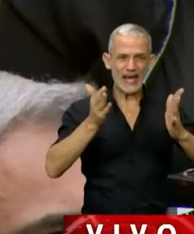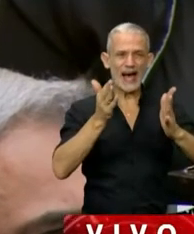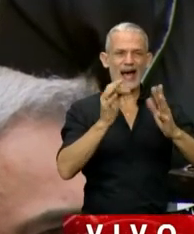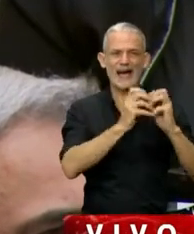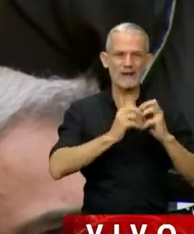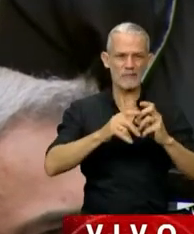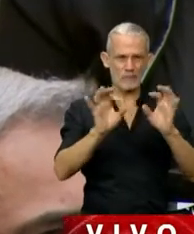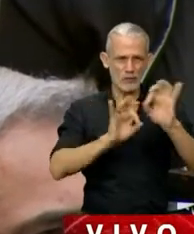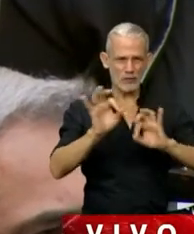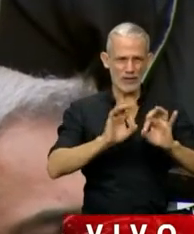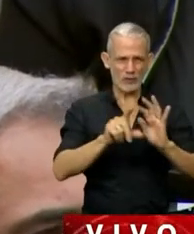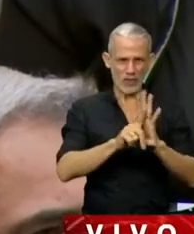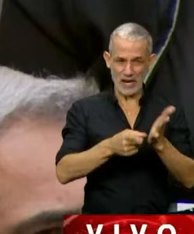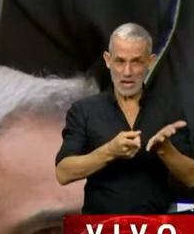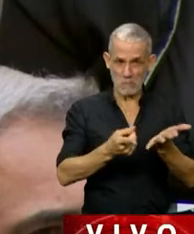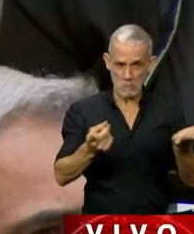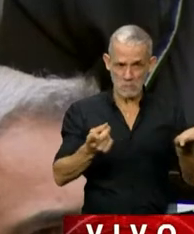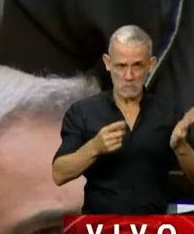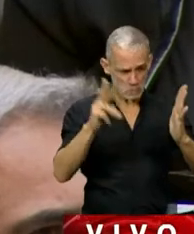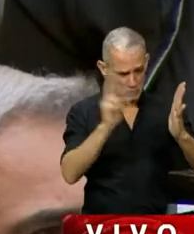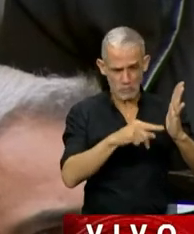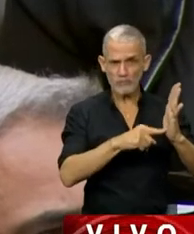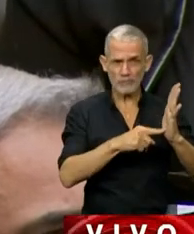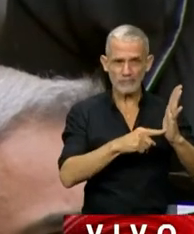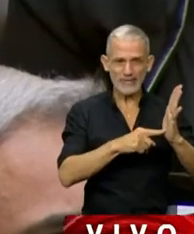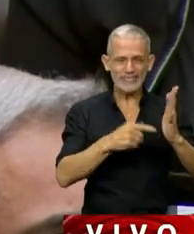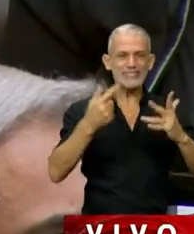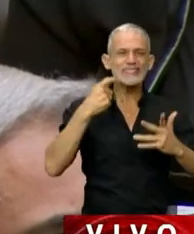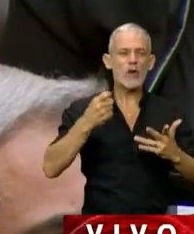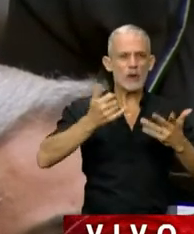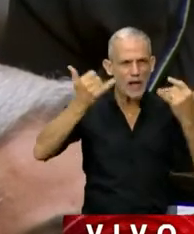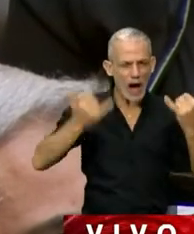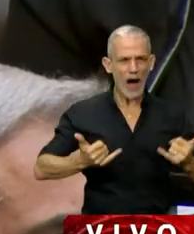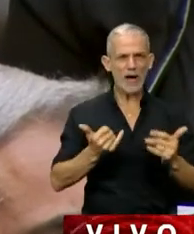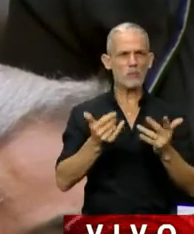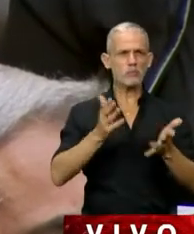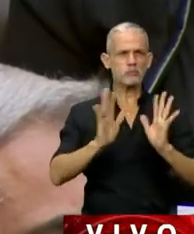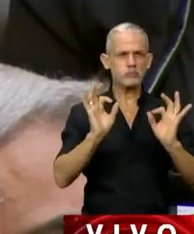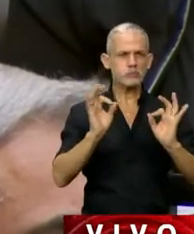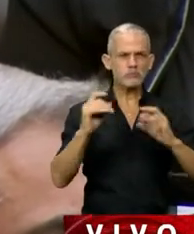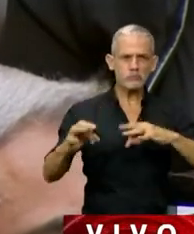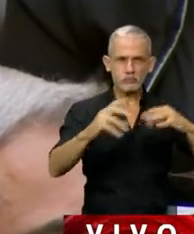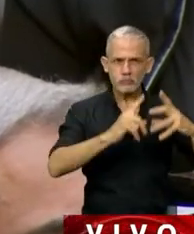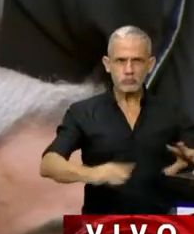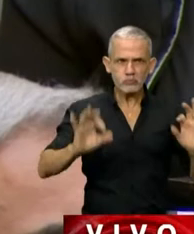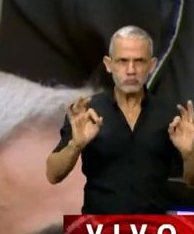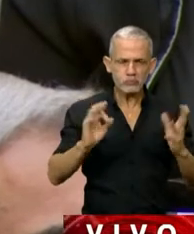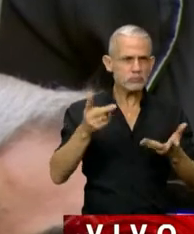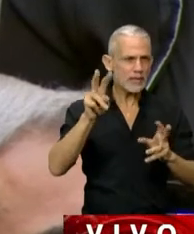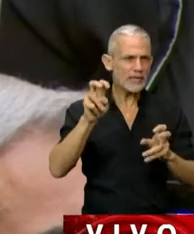tratamiento de este tema, va a lograr advertir que está sobradamente tratado en esta Cámara el